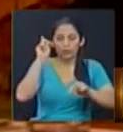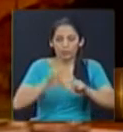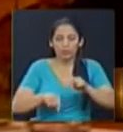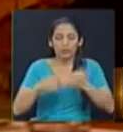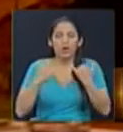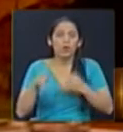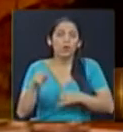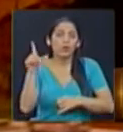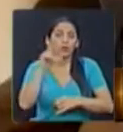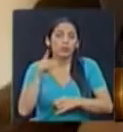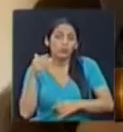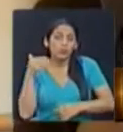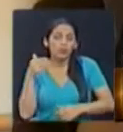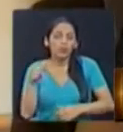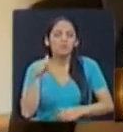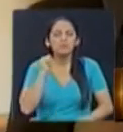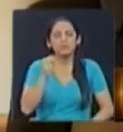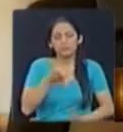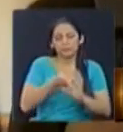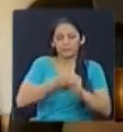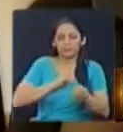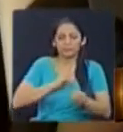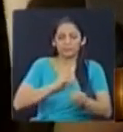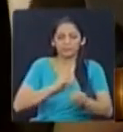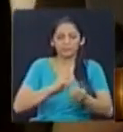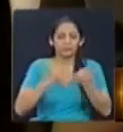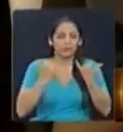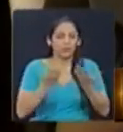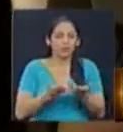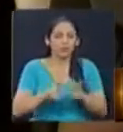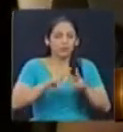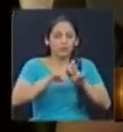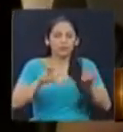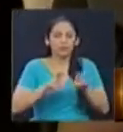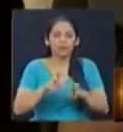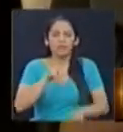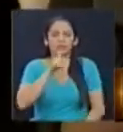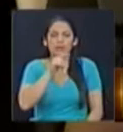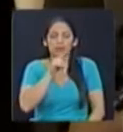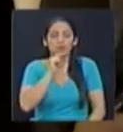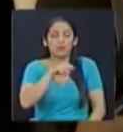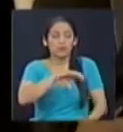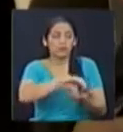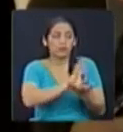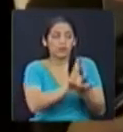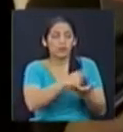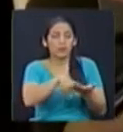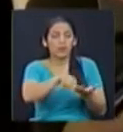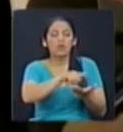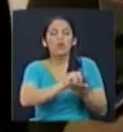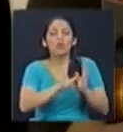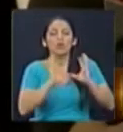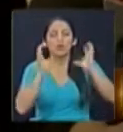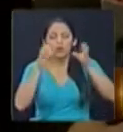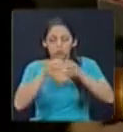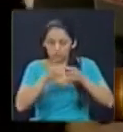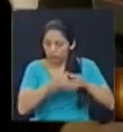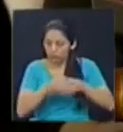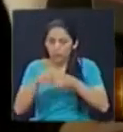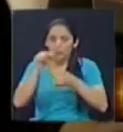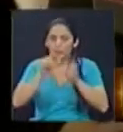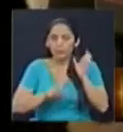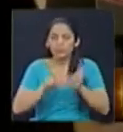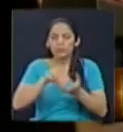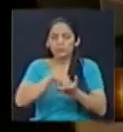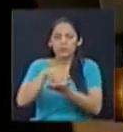ocupar este lunes. Si se quiere investigarlo, que sea una comisión de la Asamblea, y si hay méritos procesales, que